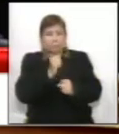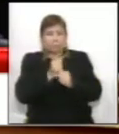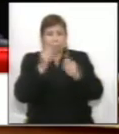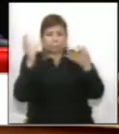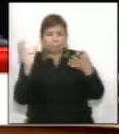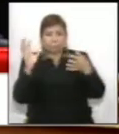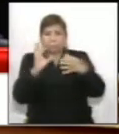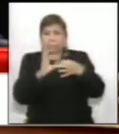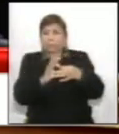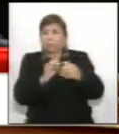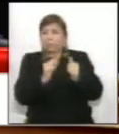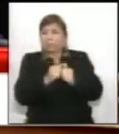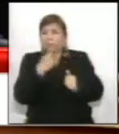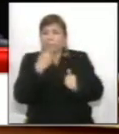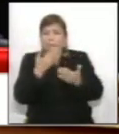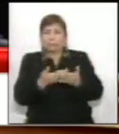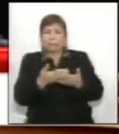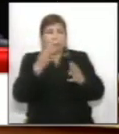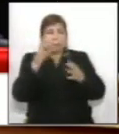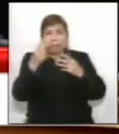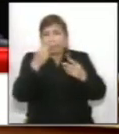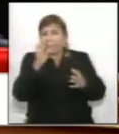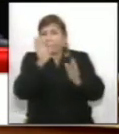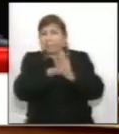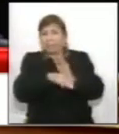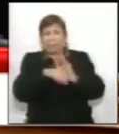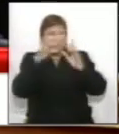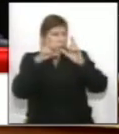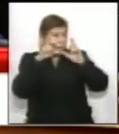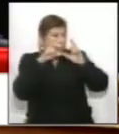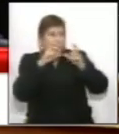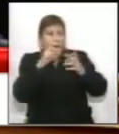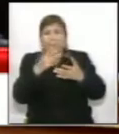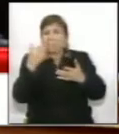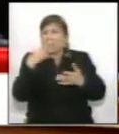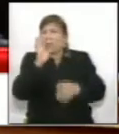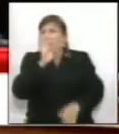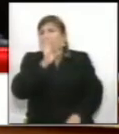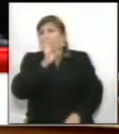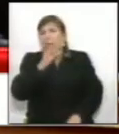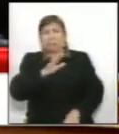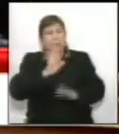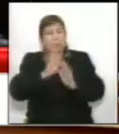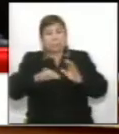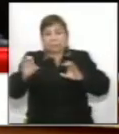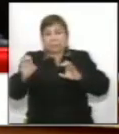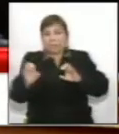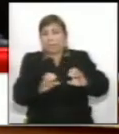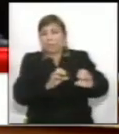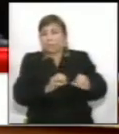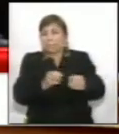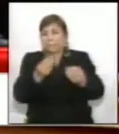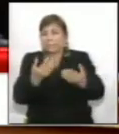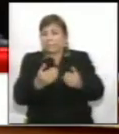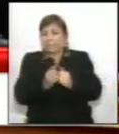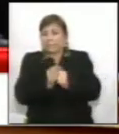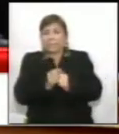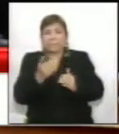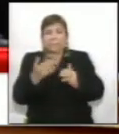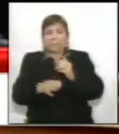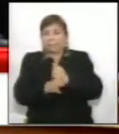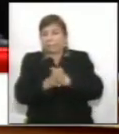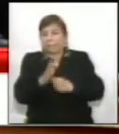articuladamente. Dejemos el protagonismo, menos foto, menos discurso y más acción. Eso es lo que le pide la bancada del